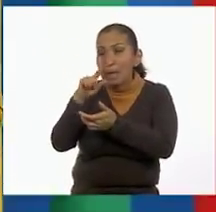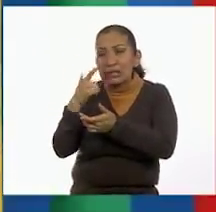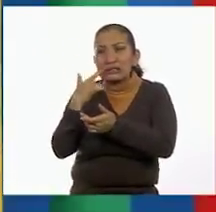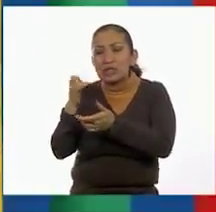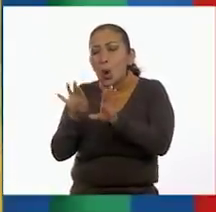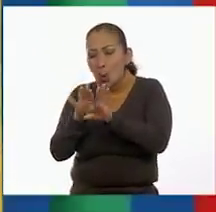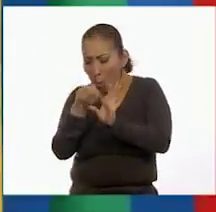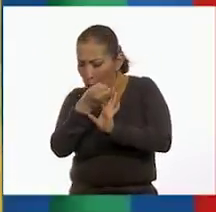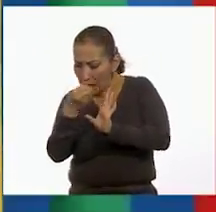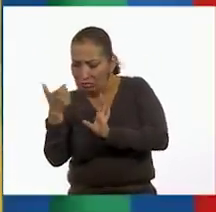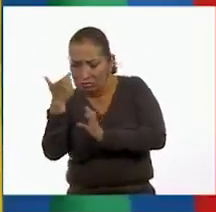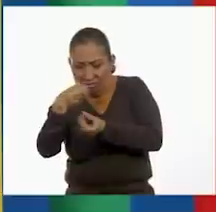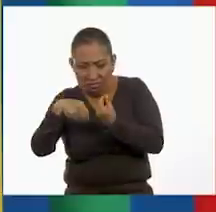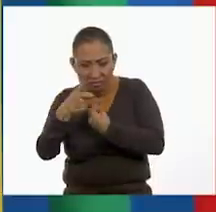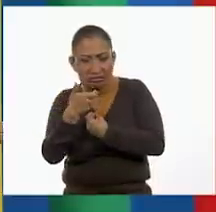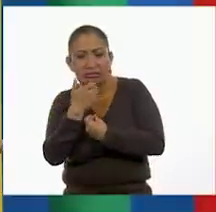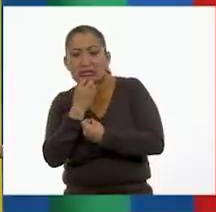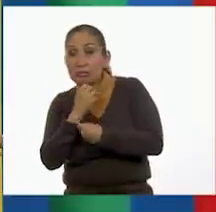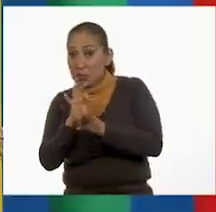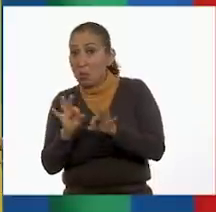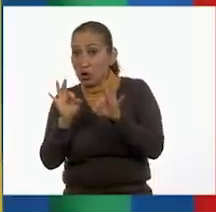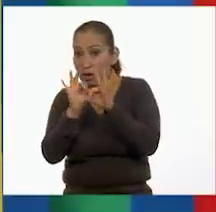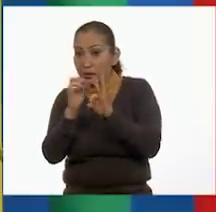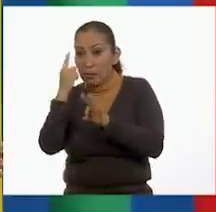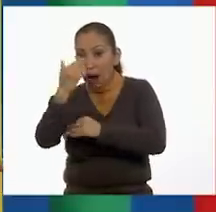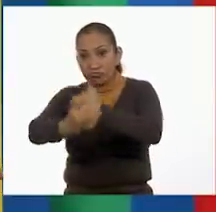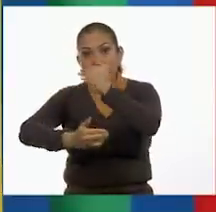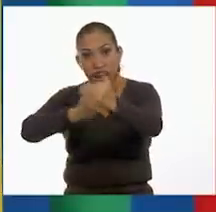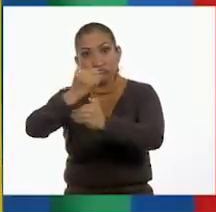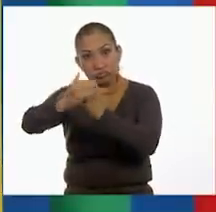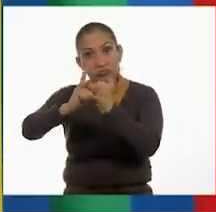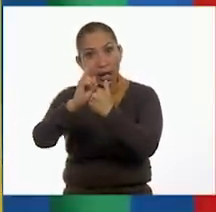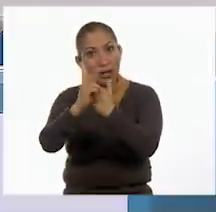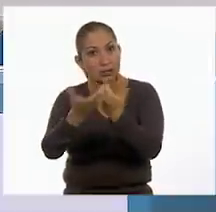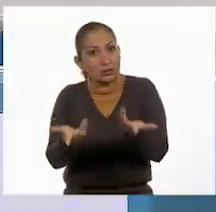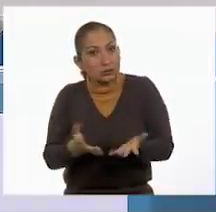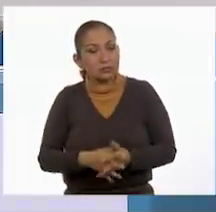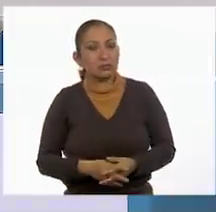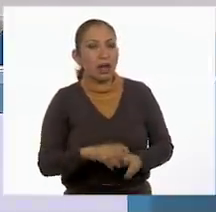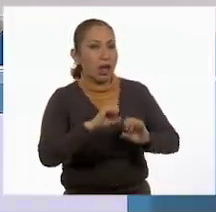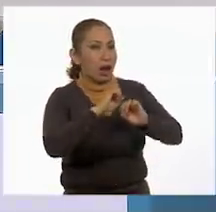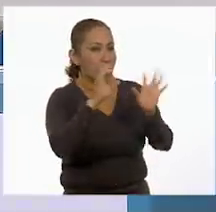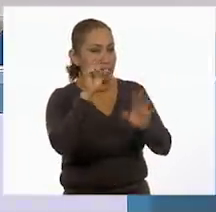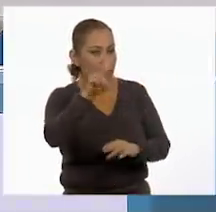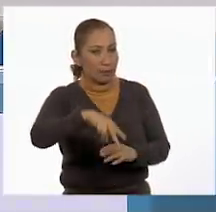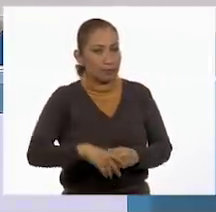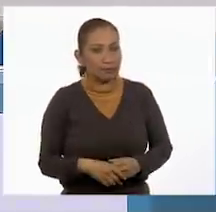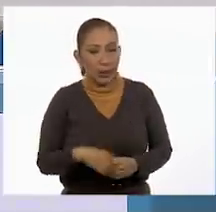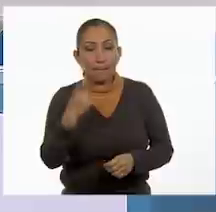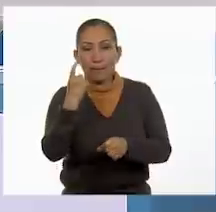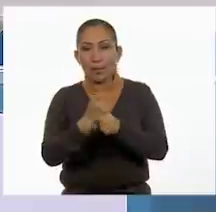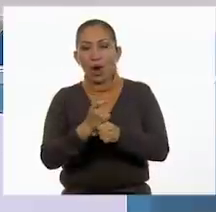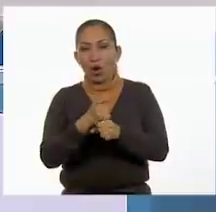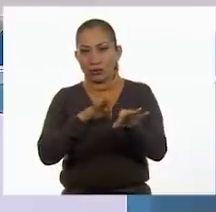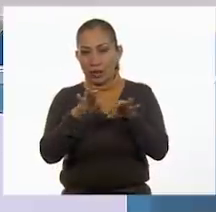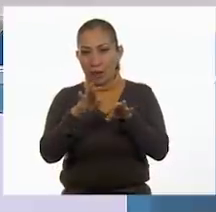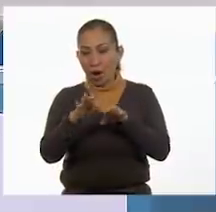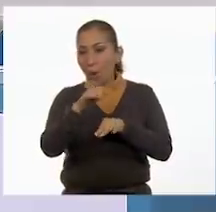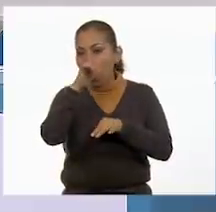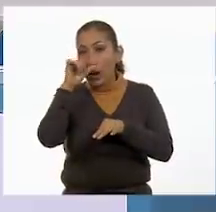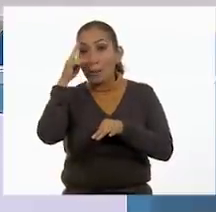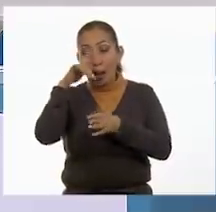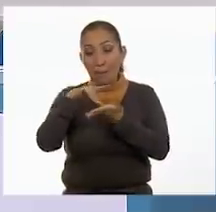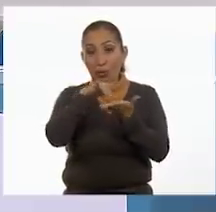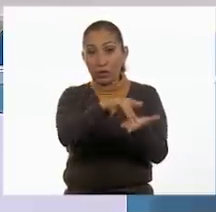intentó organizar esa parte, pues es fundamental para el buen funcionamiento de un país. Claro, Ale. Pues lo primero que hizo Benito Juárez para ayudar